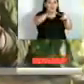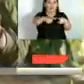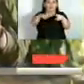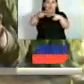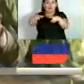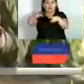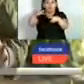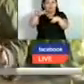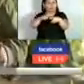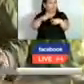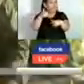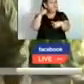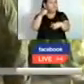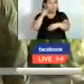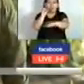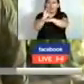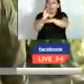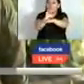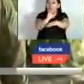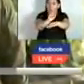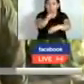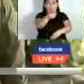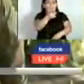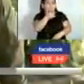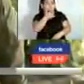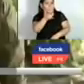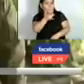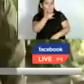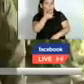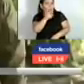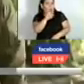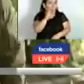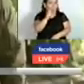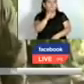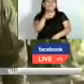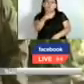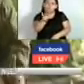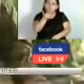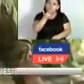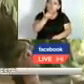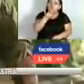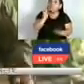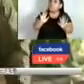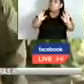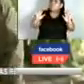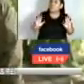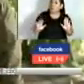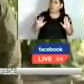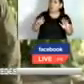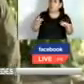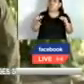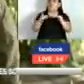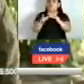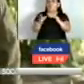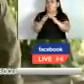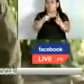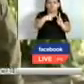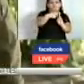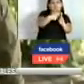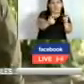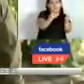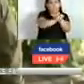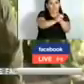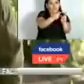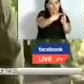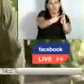Platillos recomendados. Pruébelos, no se arrepentirá. Y de paso, apoyamos a la pareja